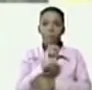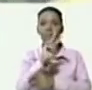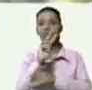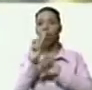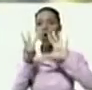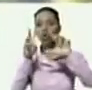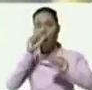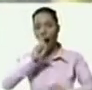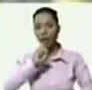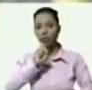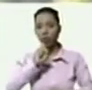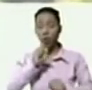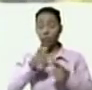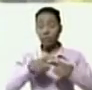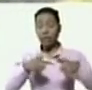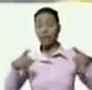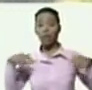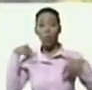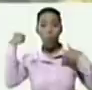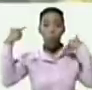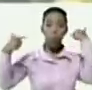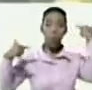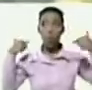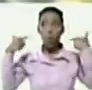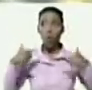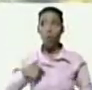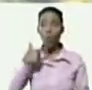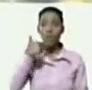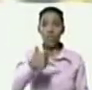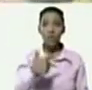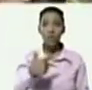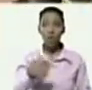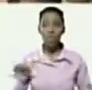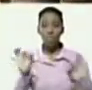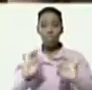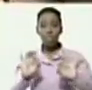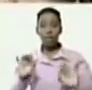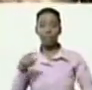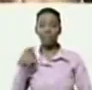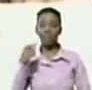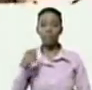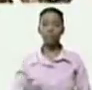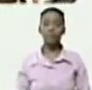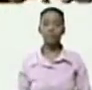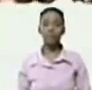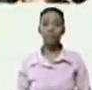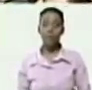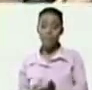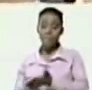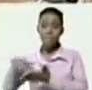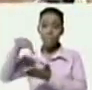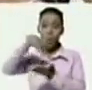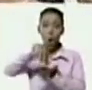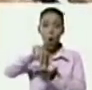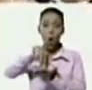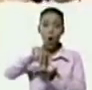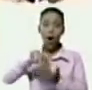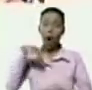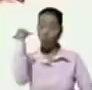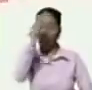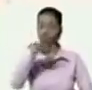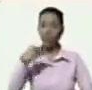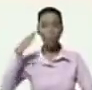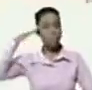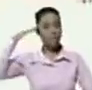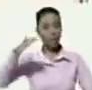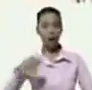a una gran locura, como digo, nada más y nada menos, a levantarnos la juventud militar